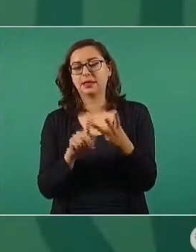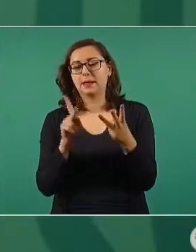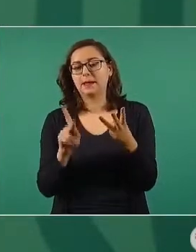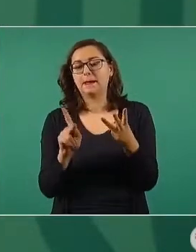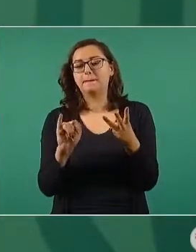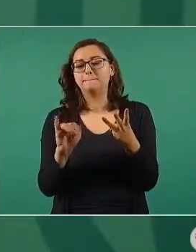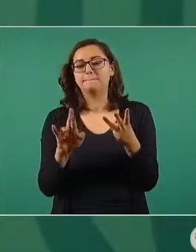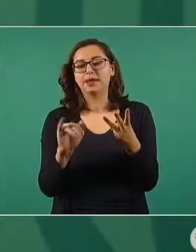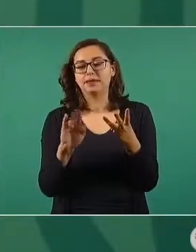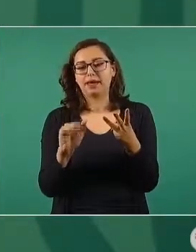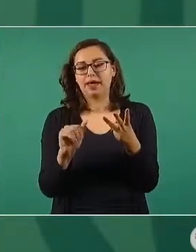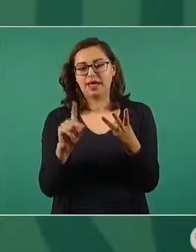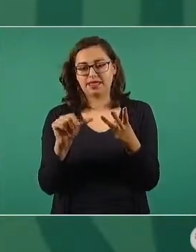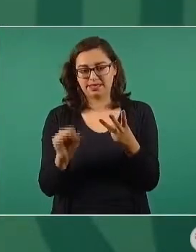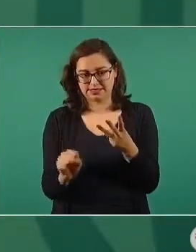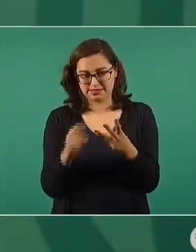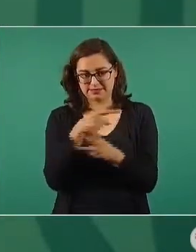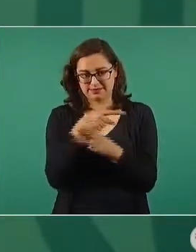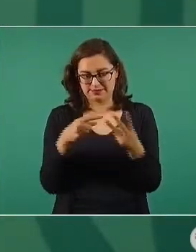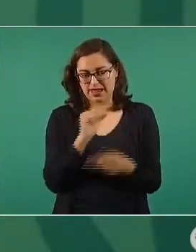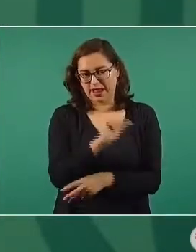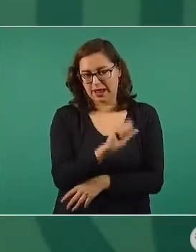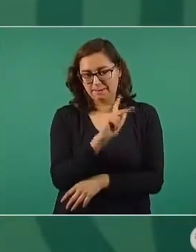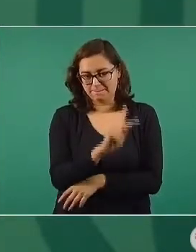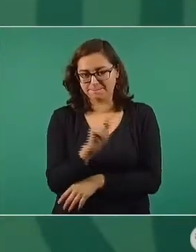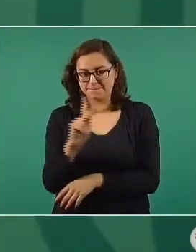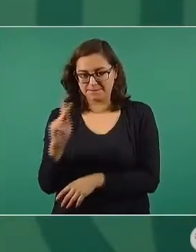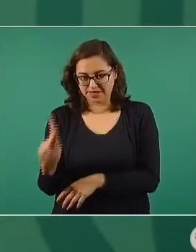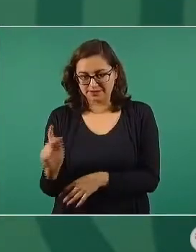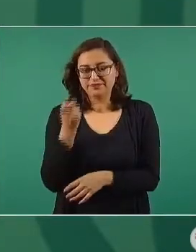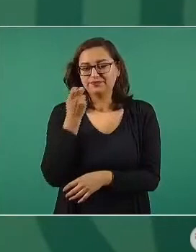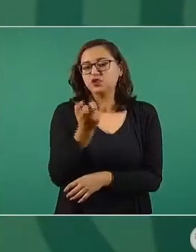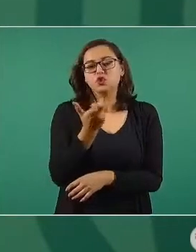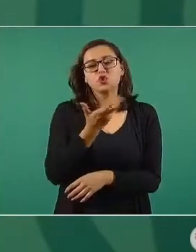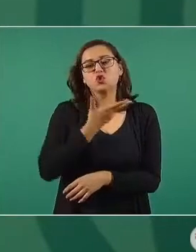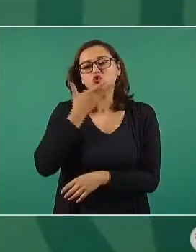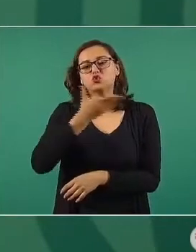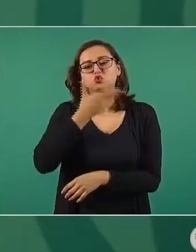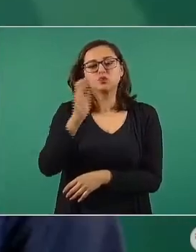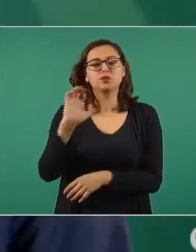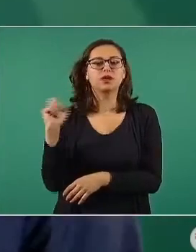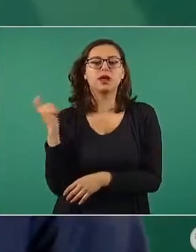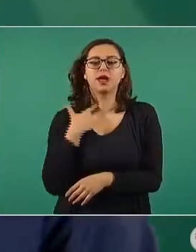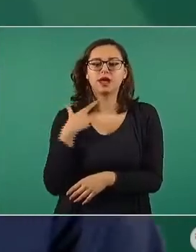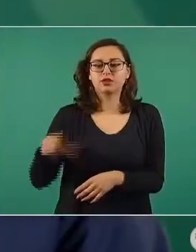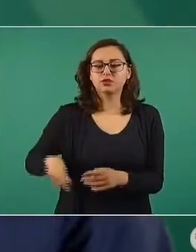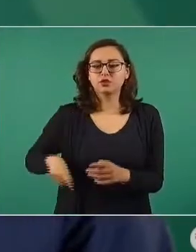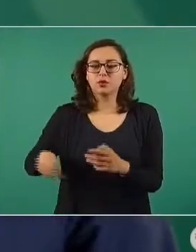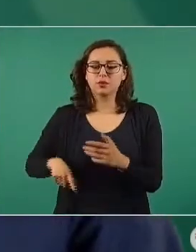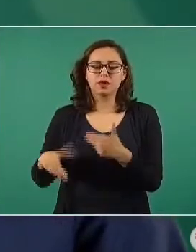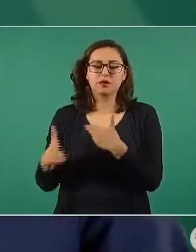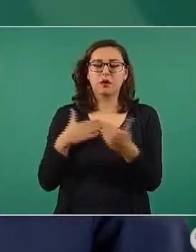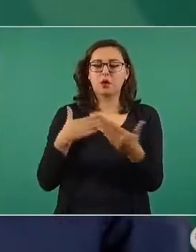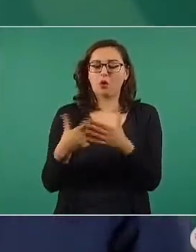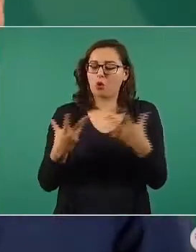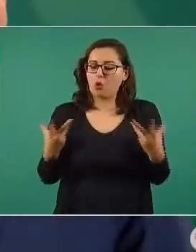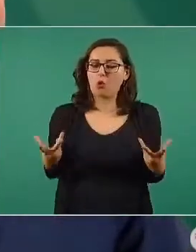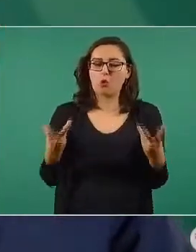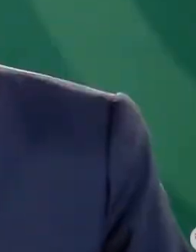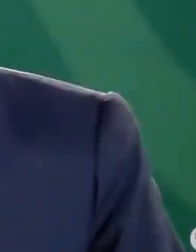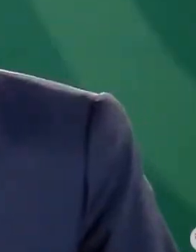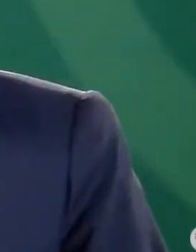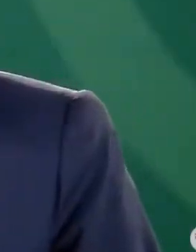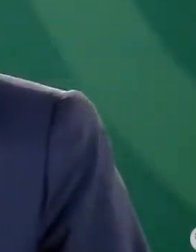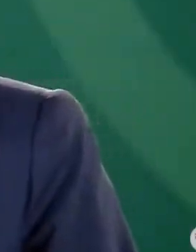Así se construían estas ciudades judiciales. Así se construían